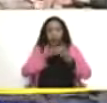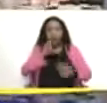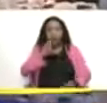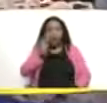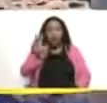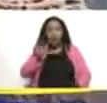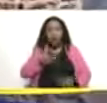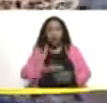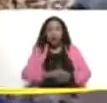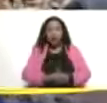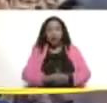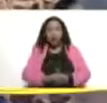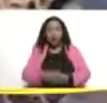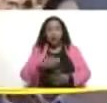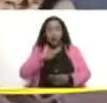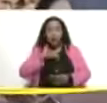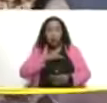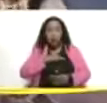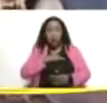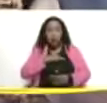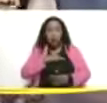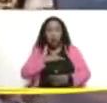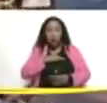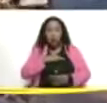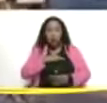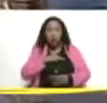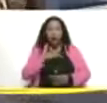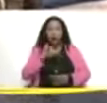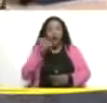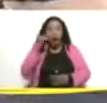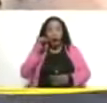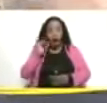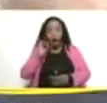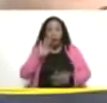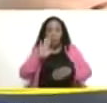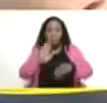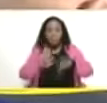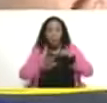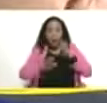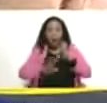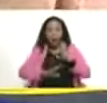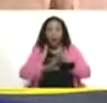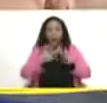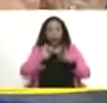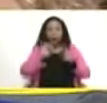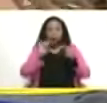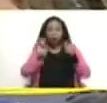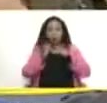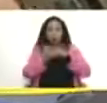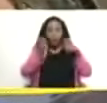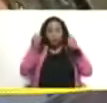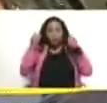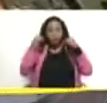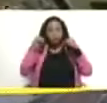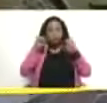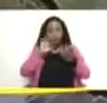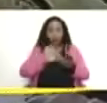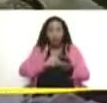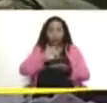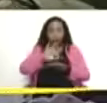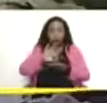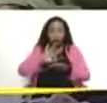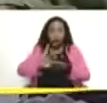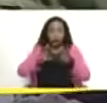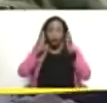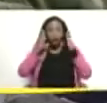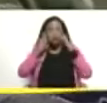2023... hemos dado el paso de transición de los ejercicios